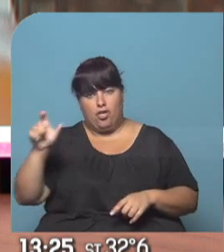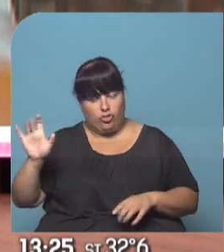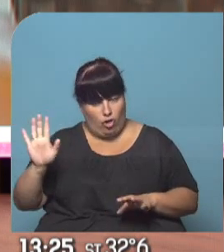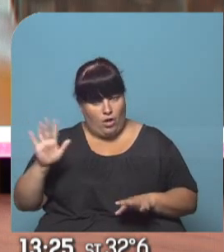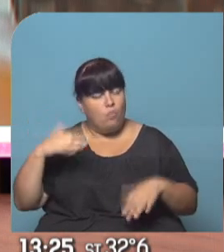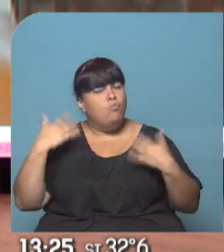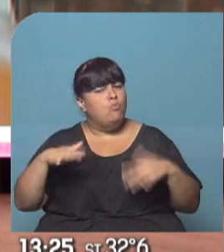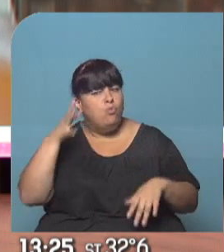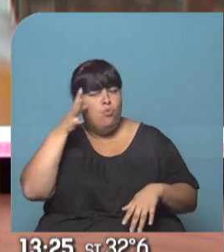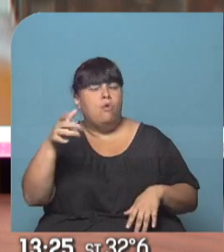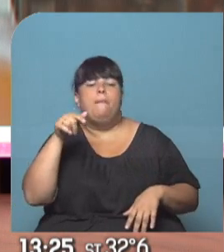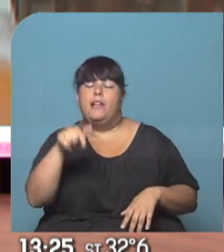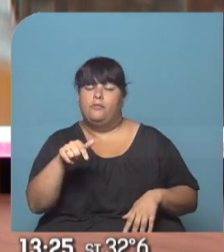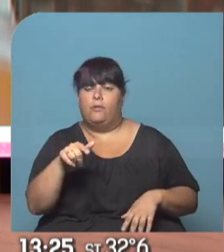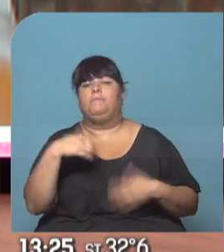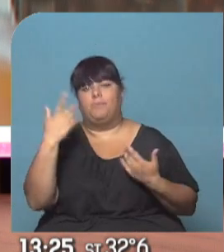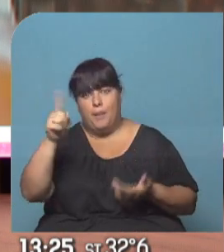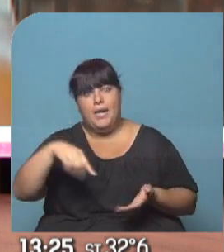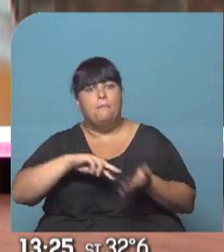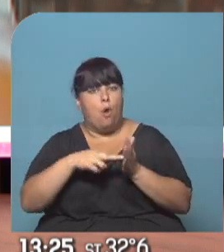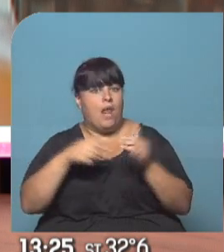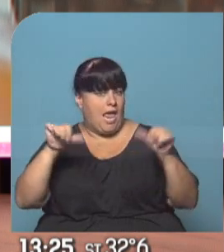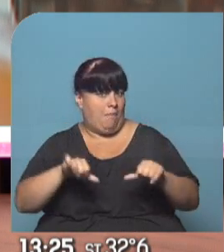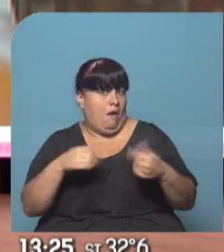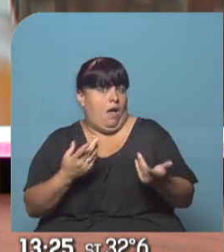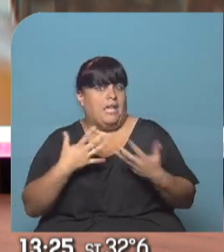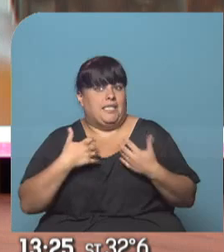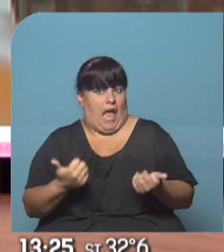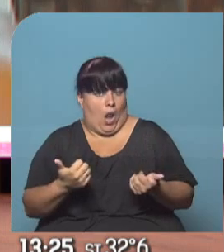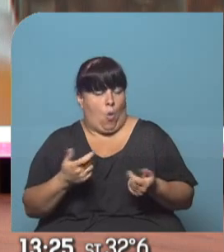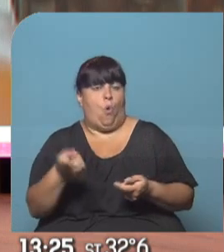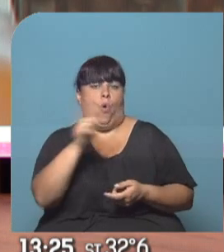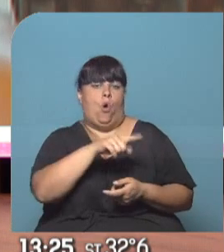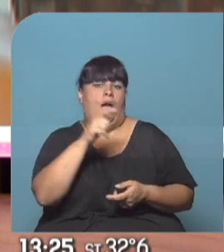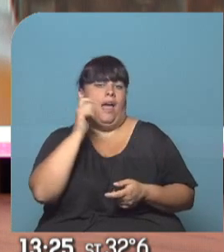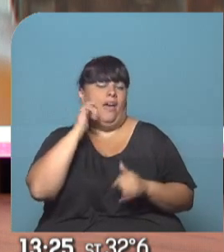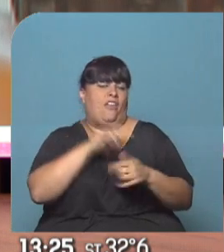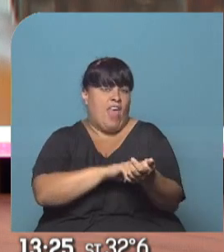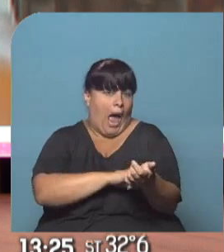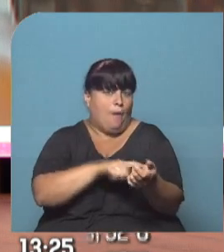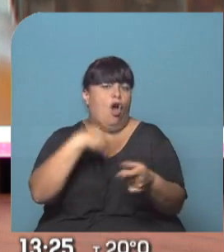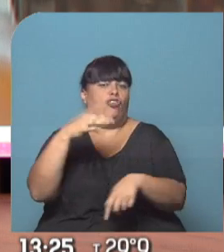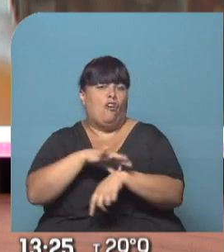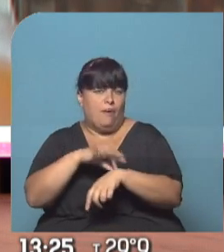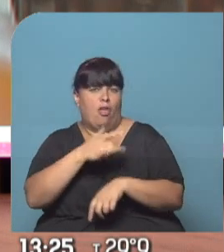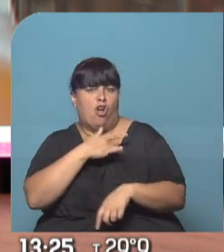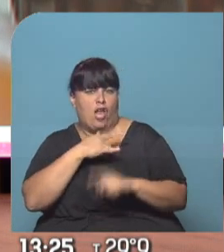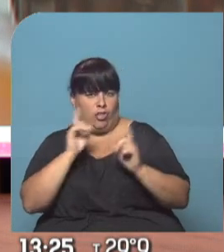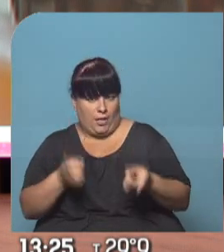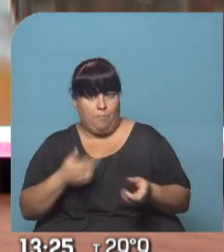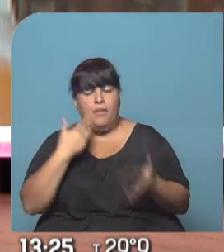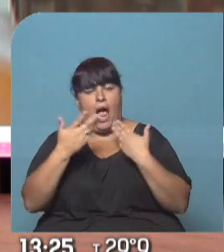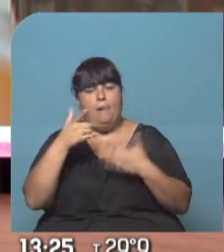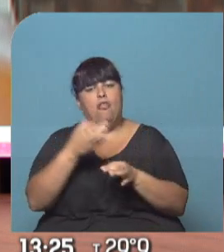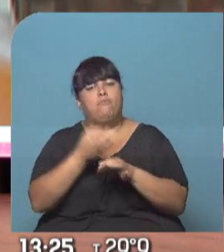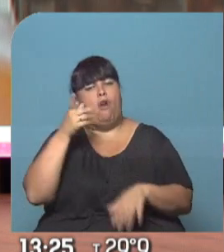es una barbaridad pero esto impacta negativamente por supuesto en la salud tanto en la generación de diabetes como otras enfermedades cardiovasculares hablamos